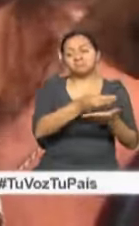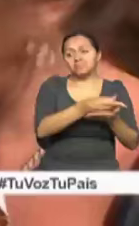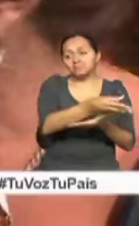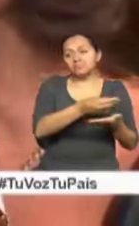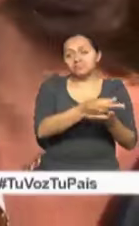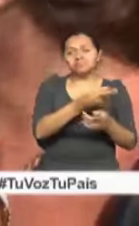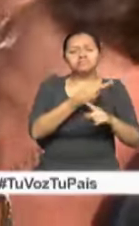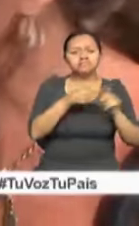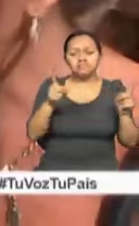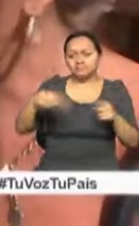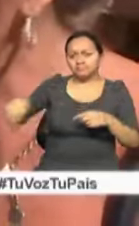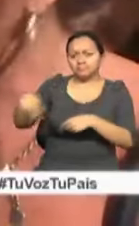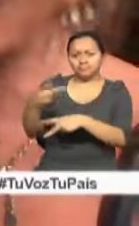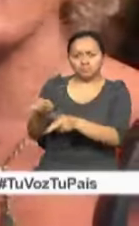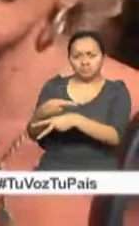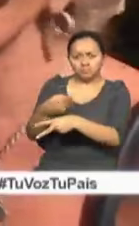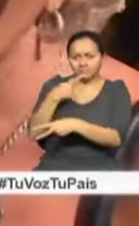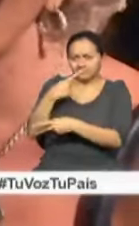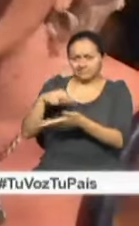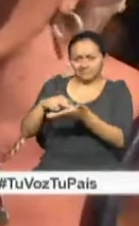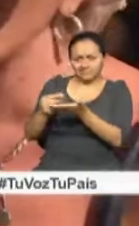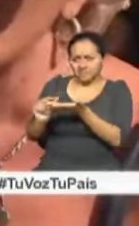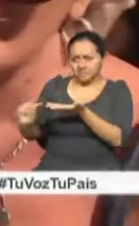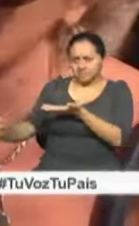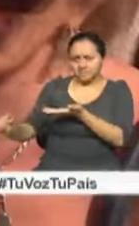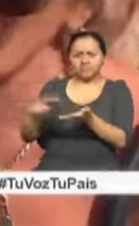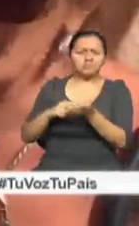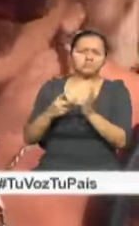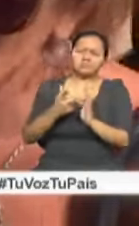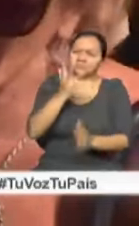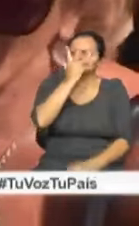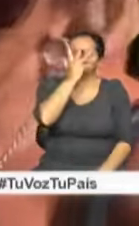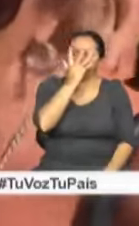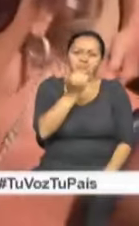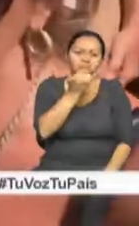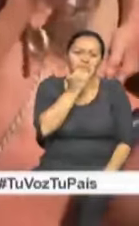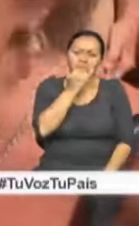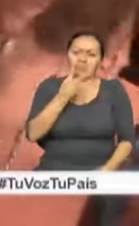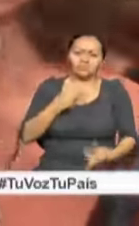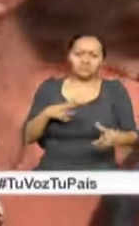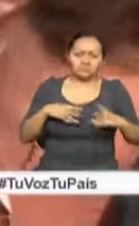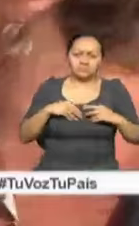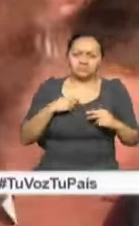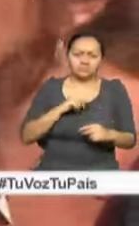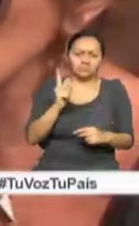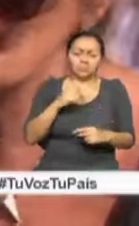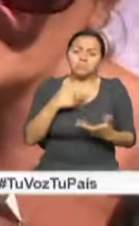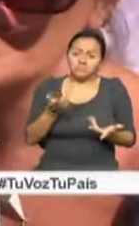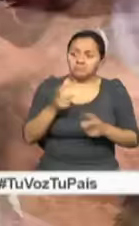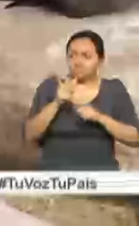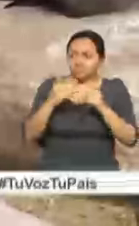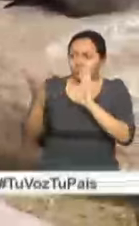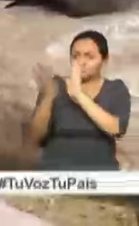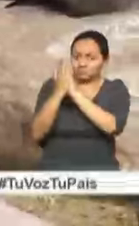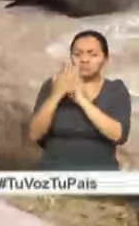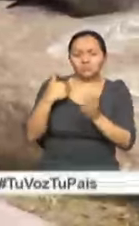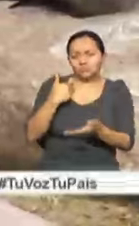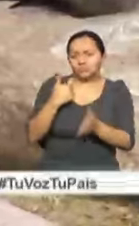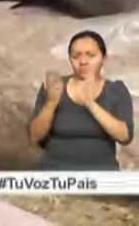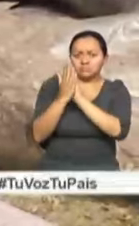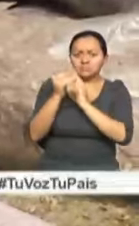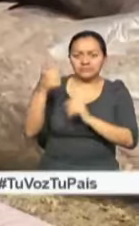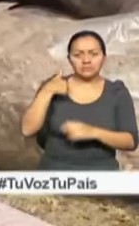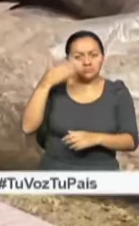elevados y ahora nos enteramos lo que a ellos le pagan, que esto es lo que no se sabe y esto es muy bueno que la gente lo sepa.